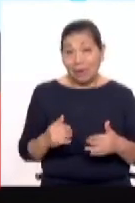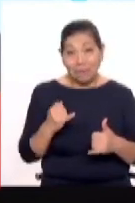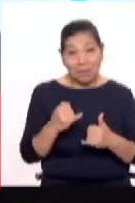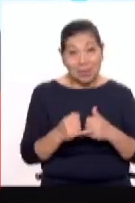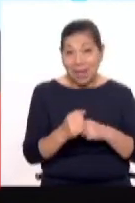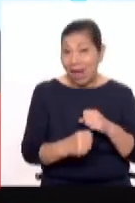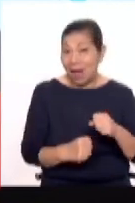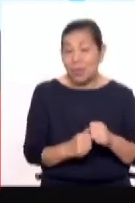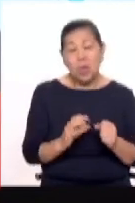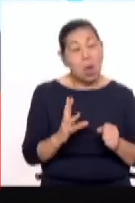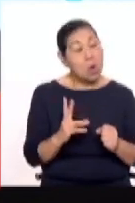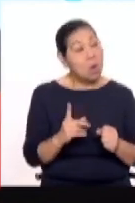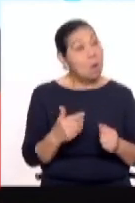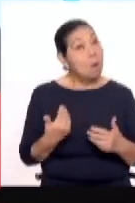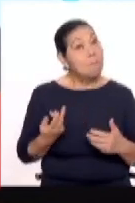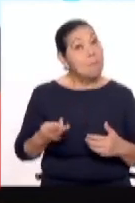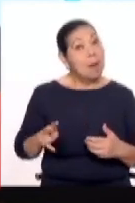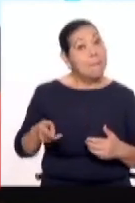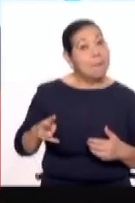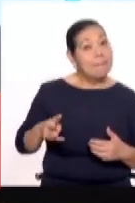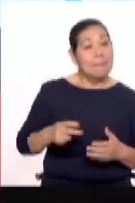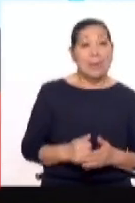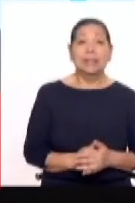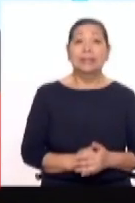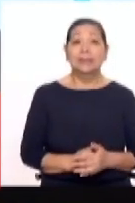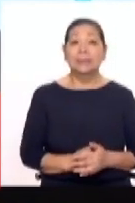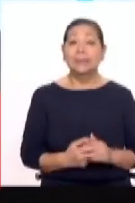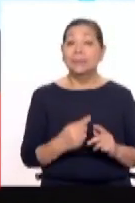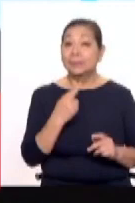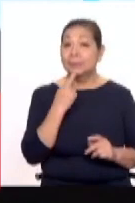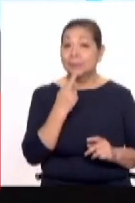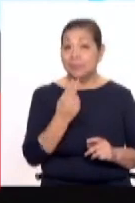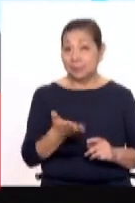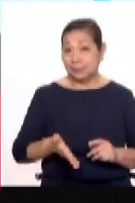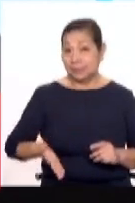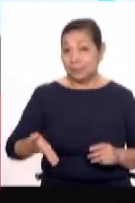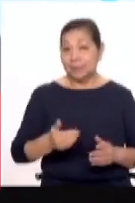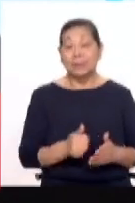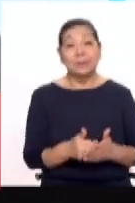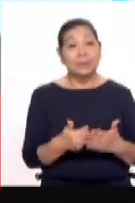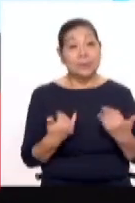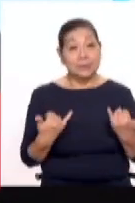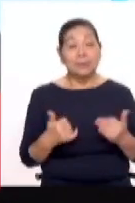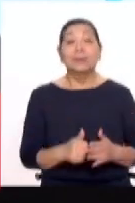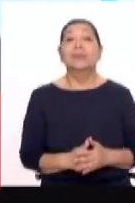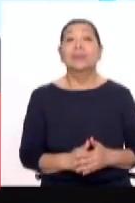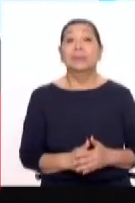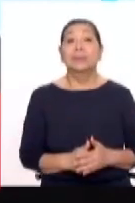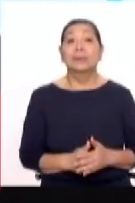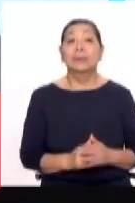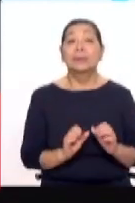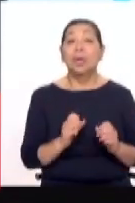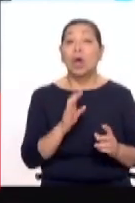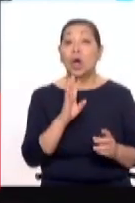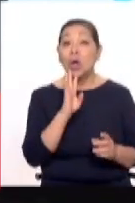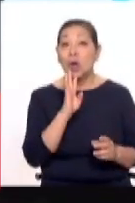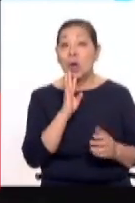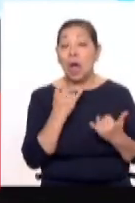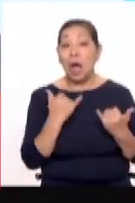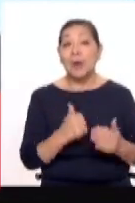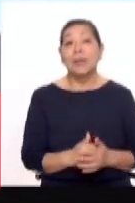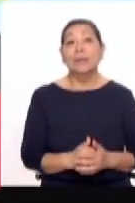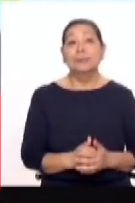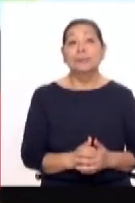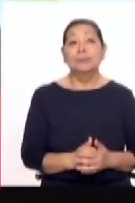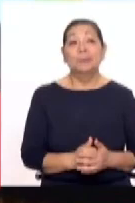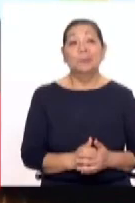año y los robos se van incrementando. Para las recomendaciones debidos ante estos casos, nosotros vamos a conversar en estos